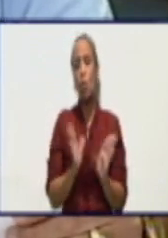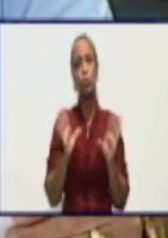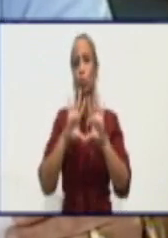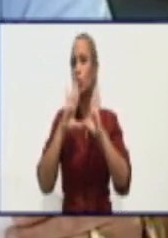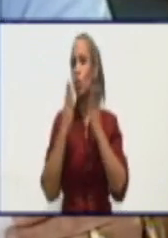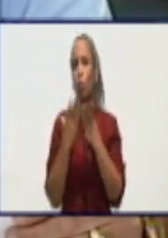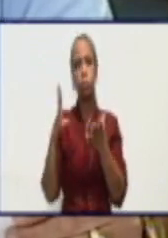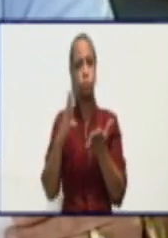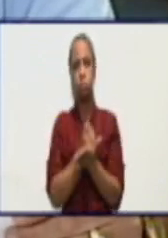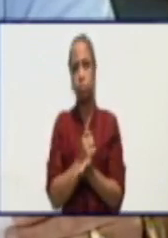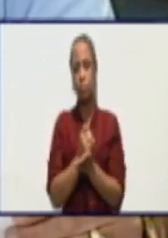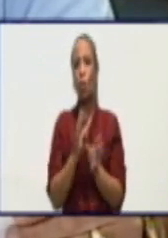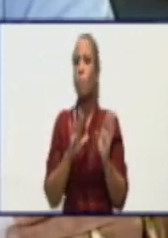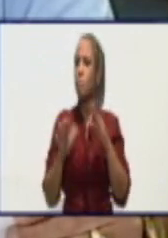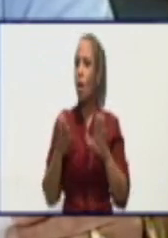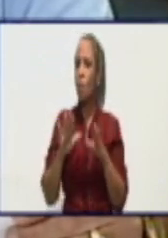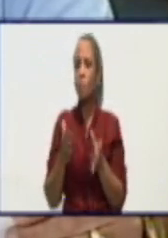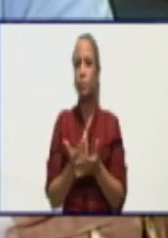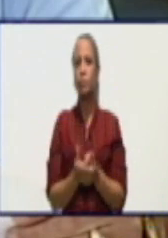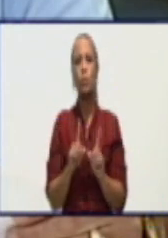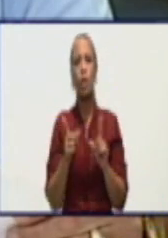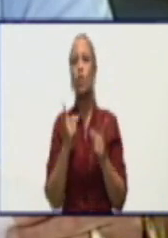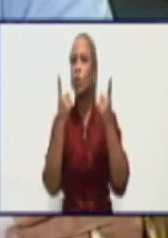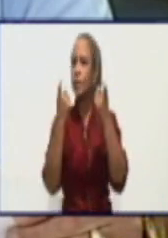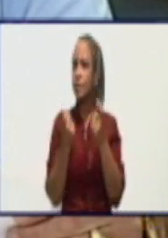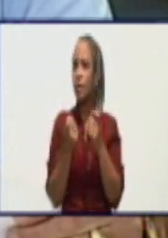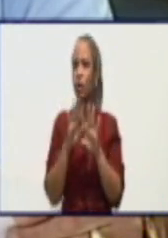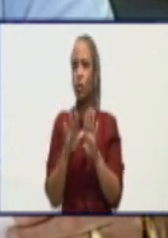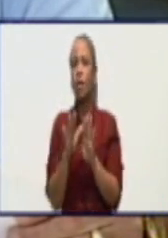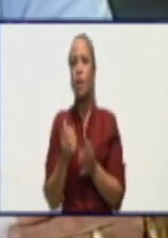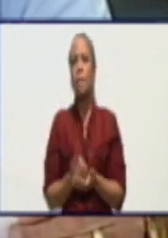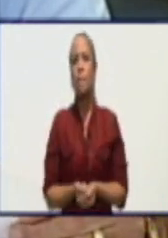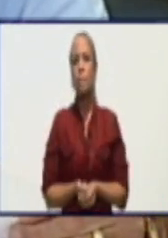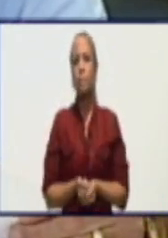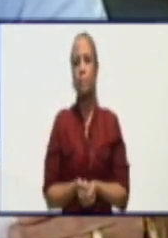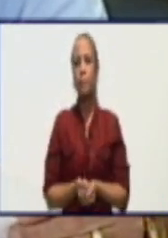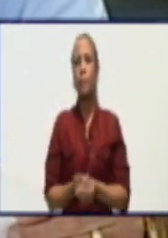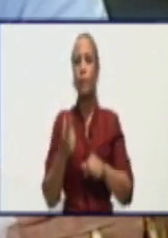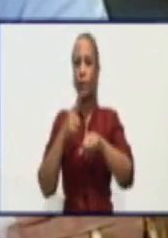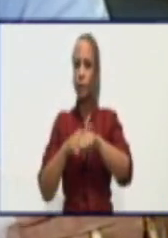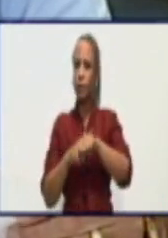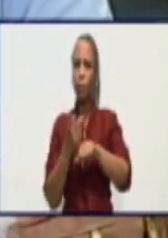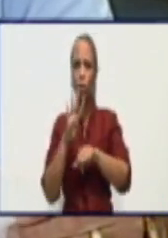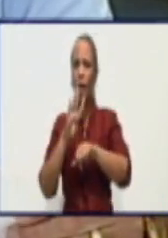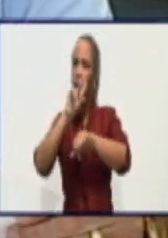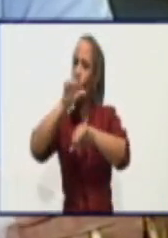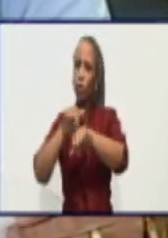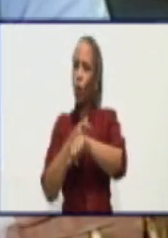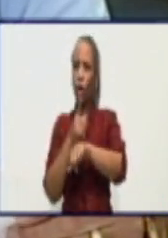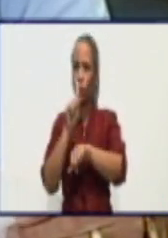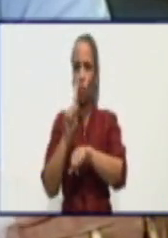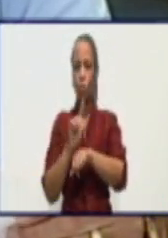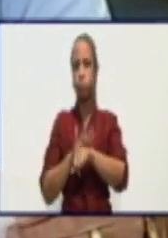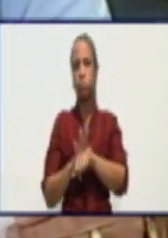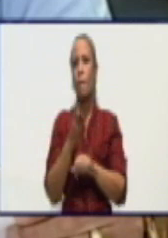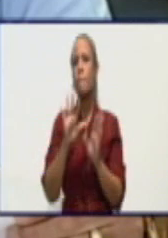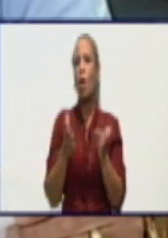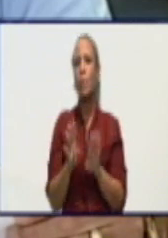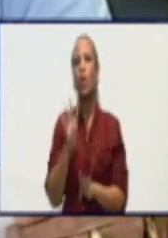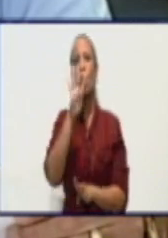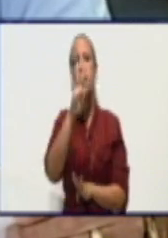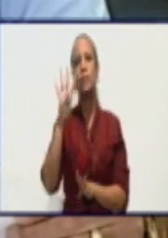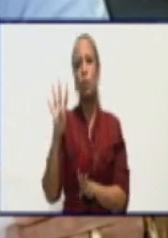completos en su capacidad, porque no fue necesario los megawatts que solicitaron, ni fue el tiempo de las 4 horas. O sea, 44 minutos los clientes